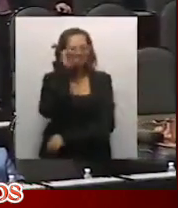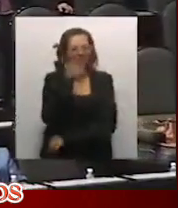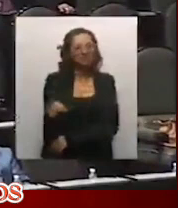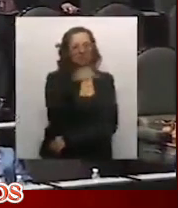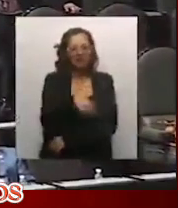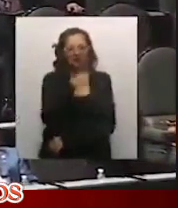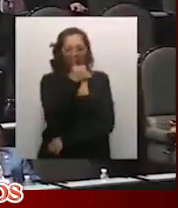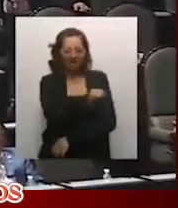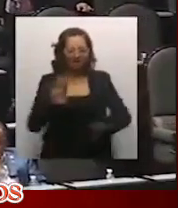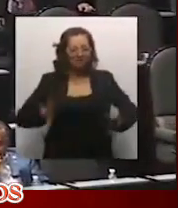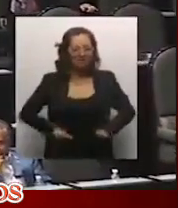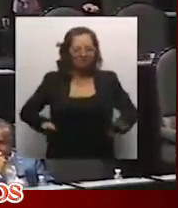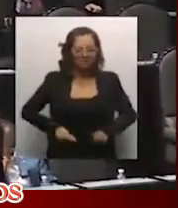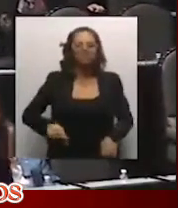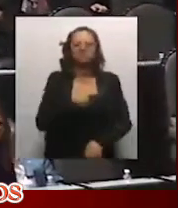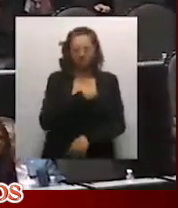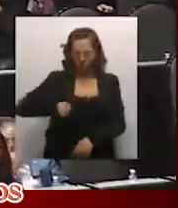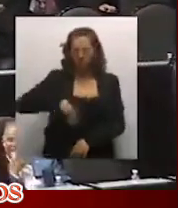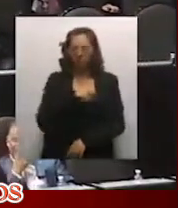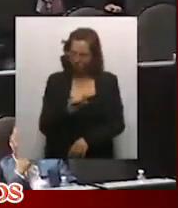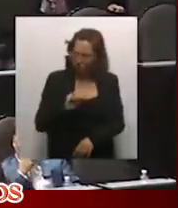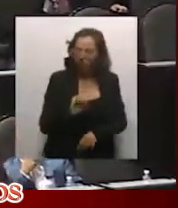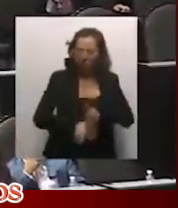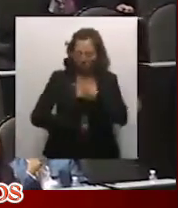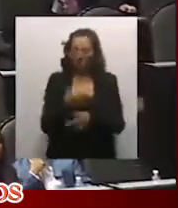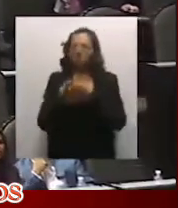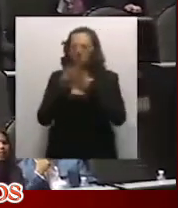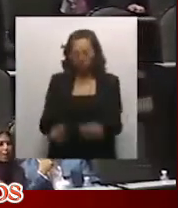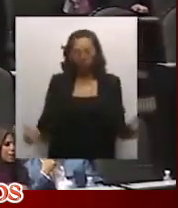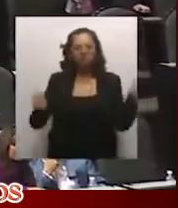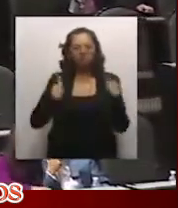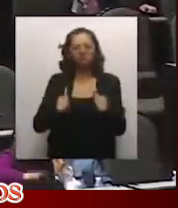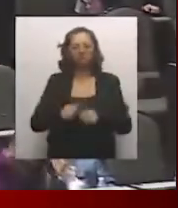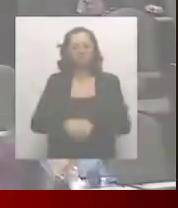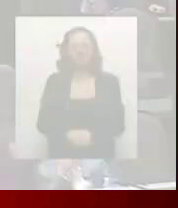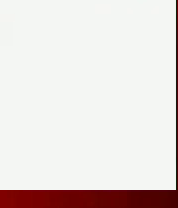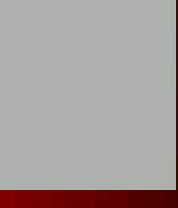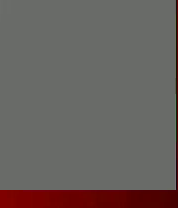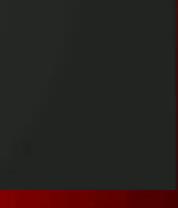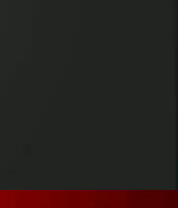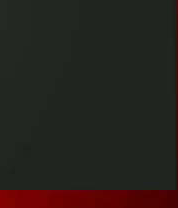y vamos a resolver tiempo, los diputado. Problemas de seguridad, no tengan la menor duda.